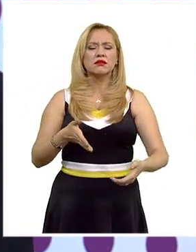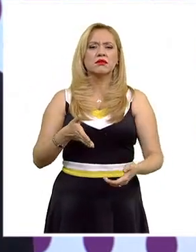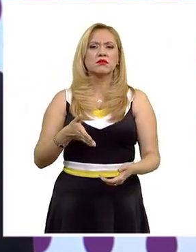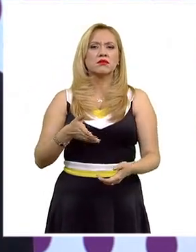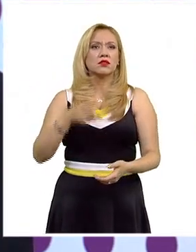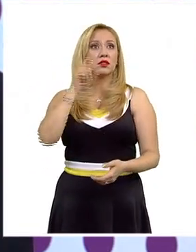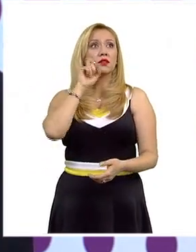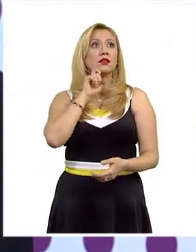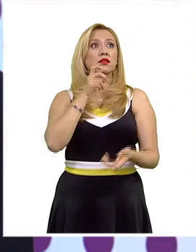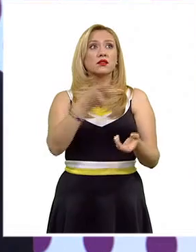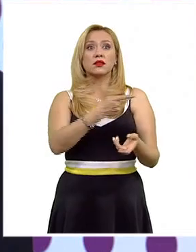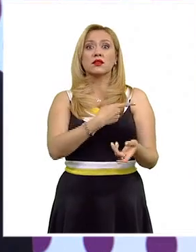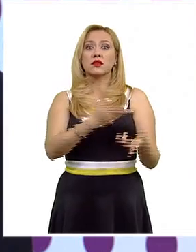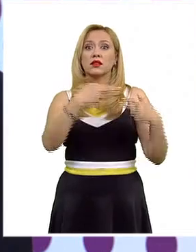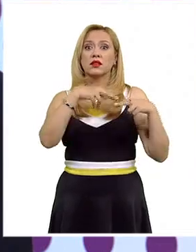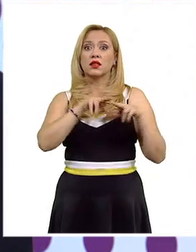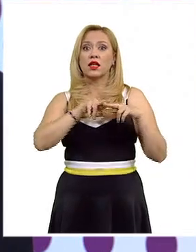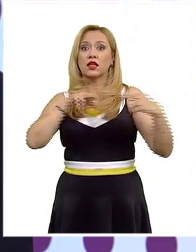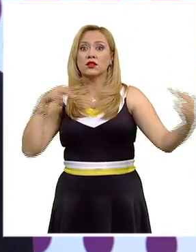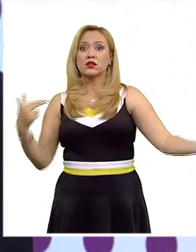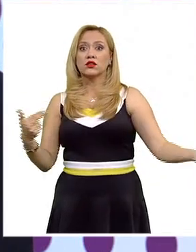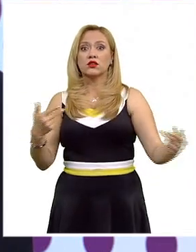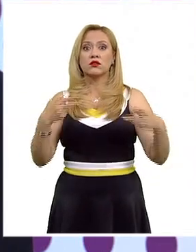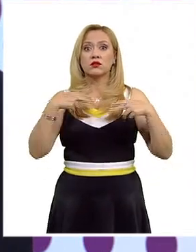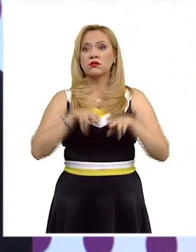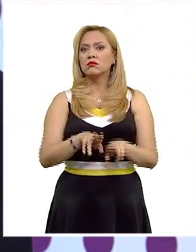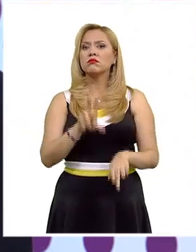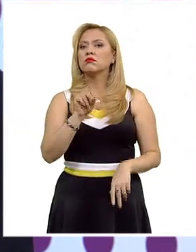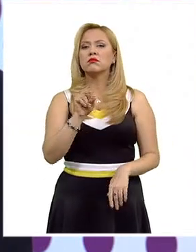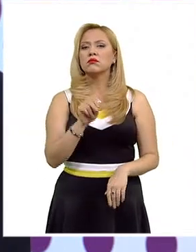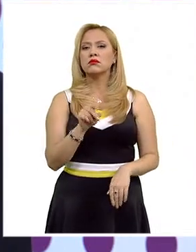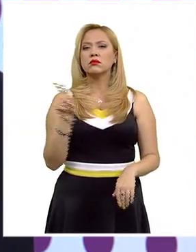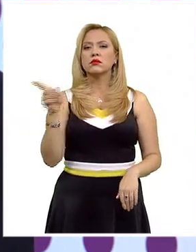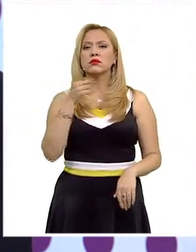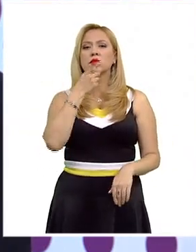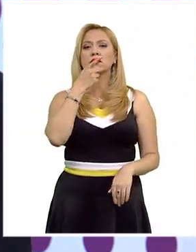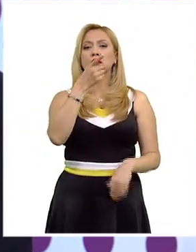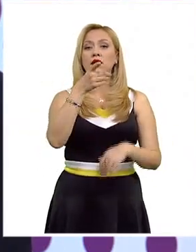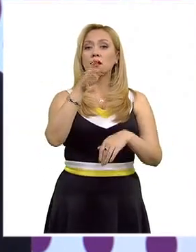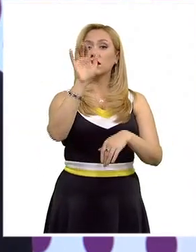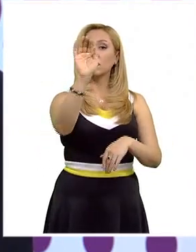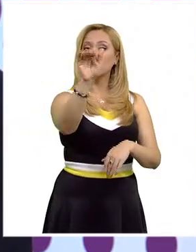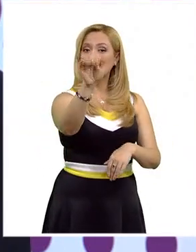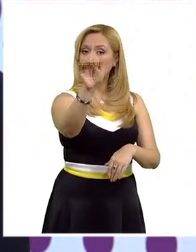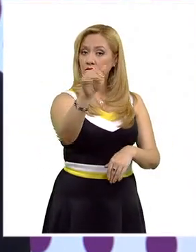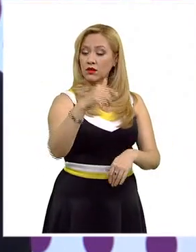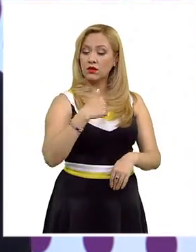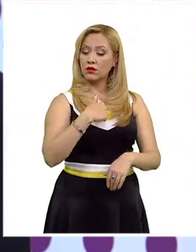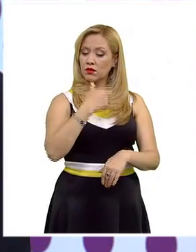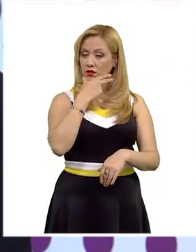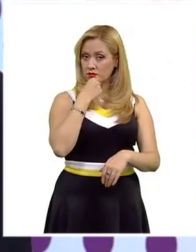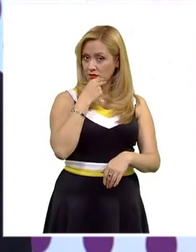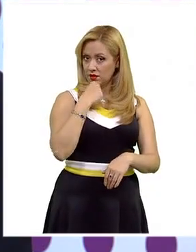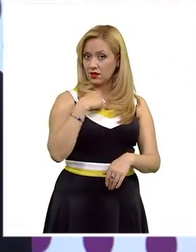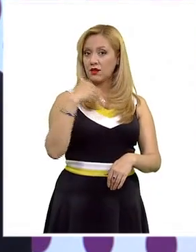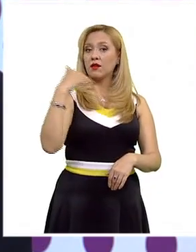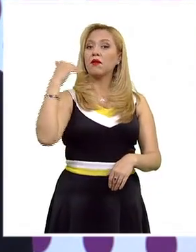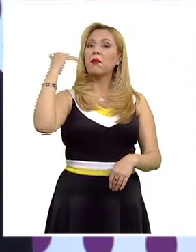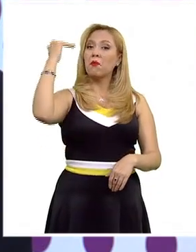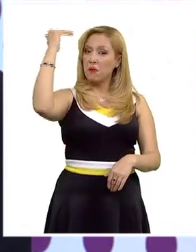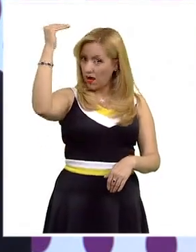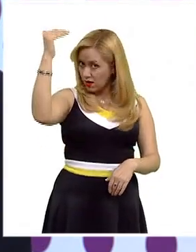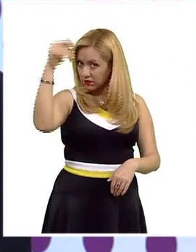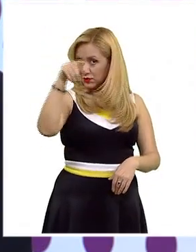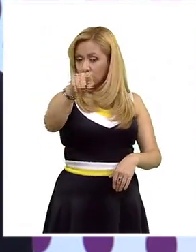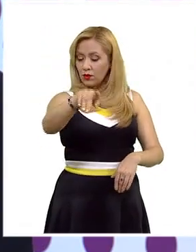relación sexual. En realidad lo que quieren hacer es recordarte dónde están ellos como hombres, la mayoría de las veces, cuál es su lugar y